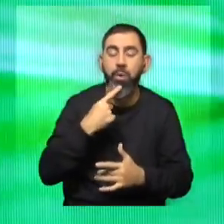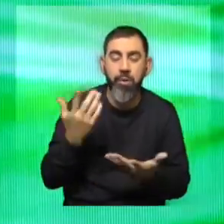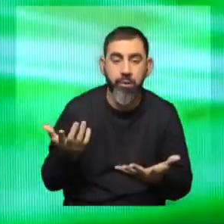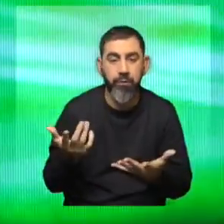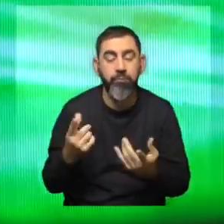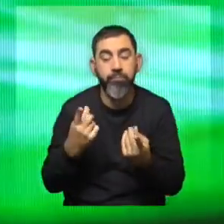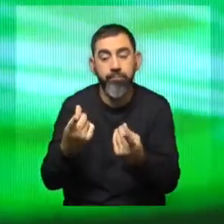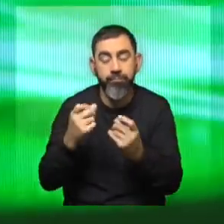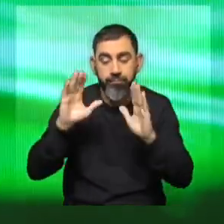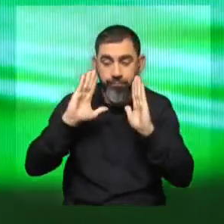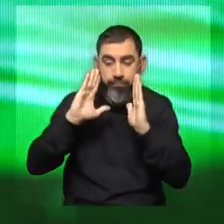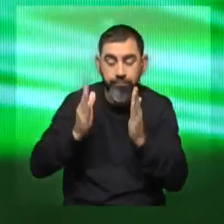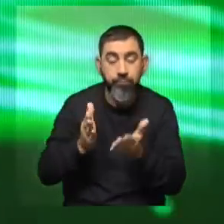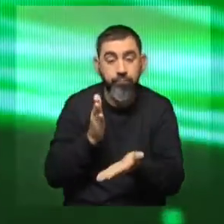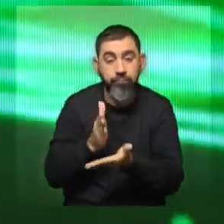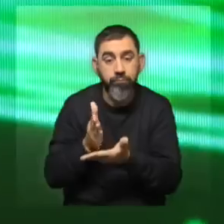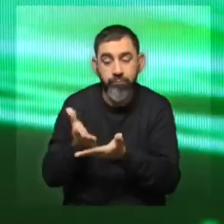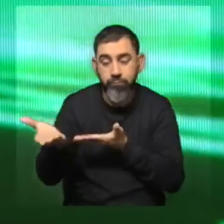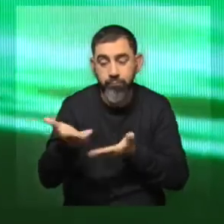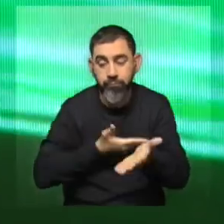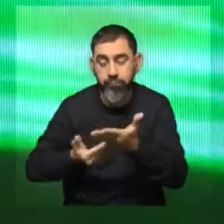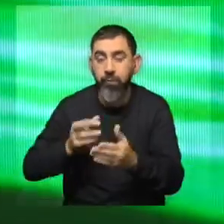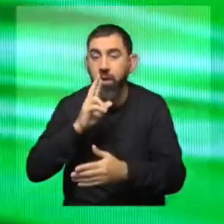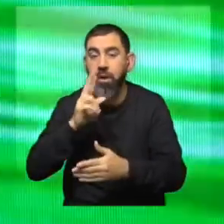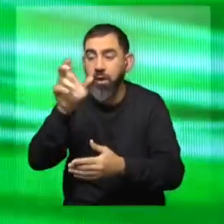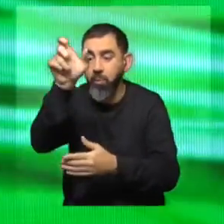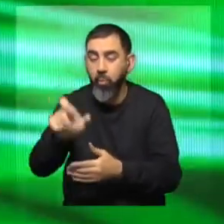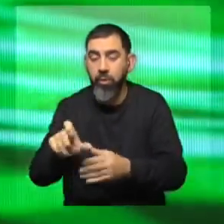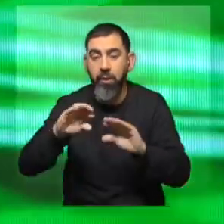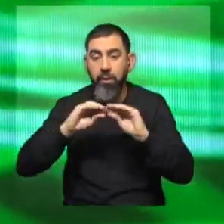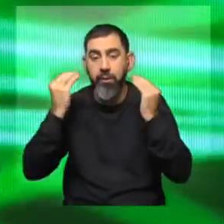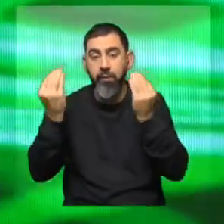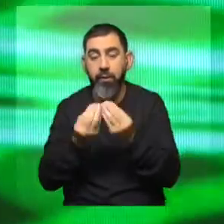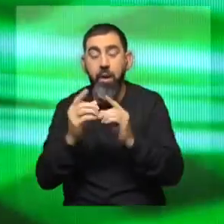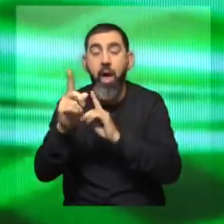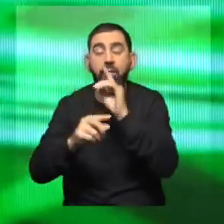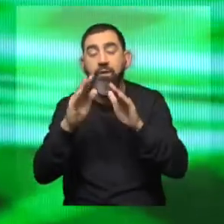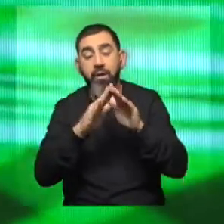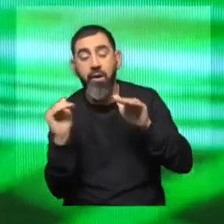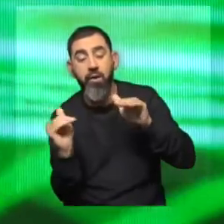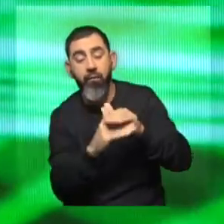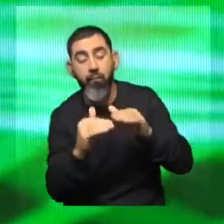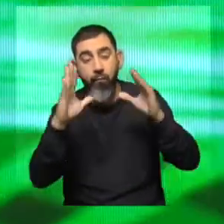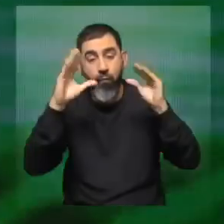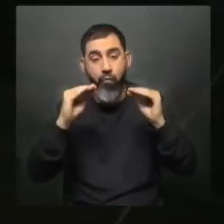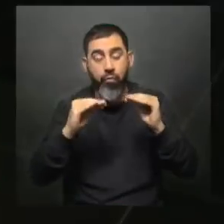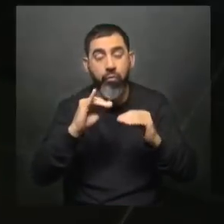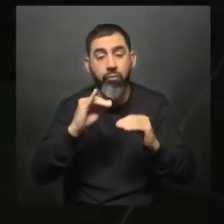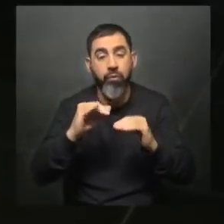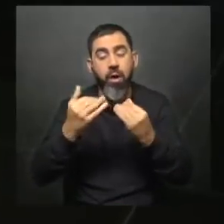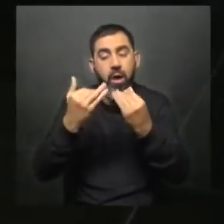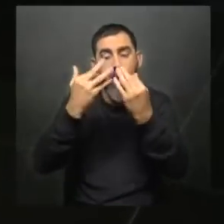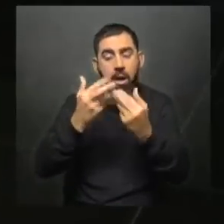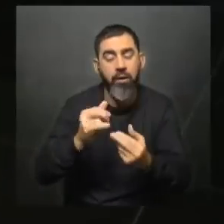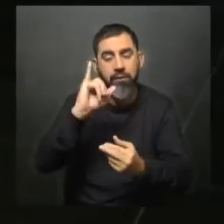necesitamos trabajar colaborativamente para dar una a una respuesta a la persona de forma integral a veces los refugios Este nosotros trabajamos de forma